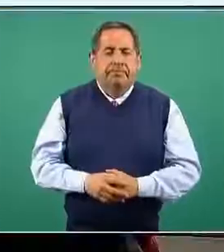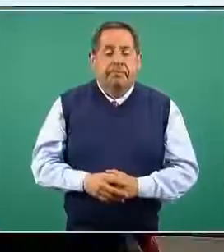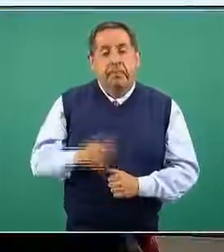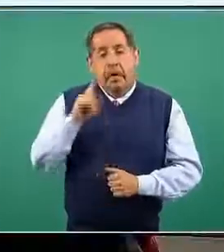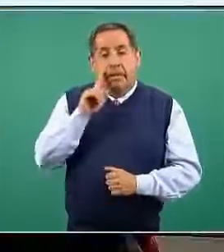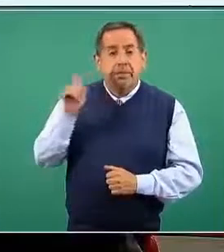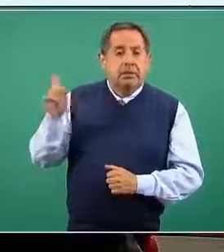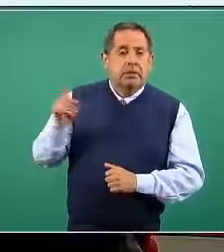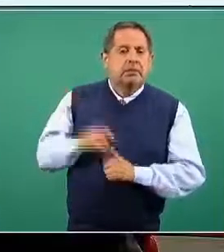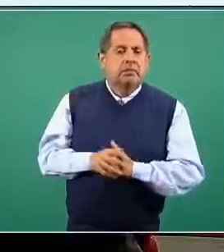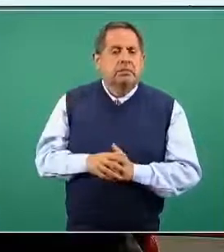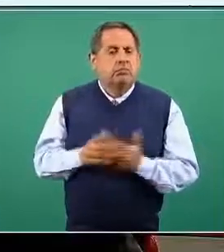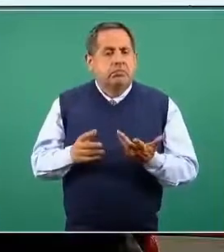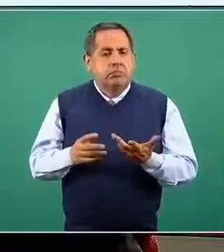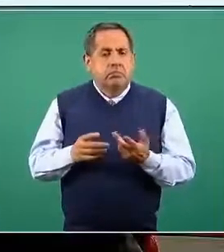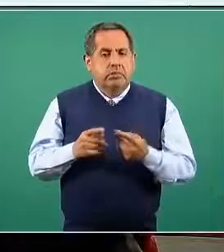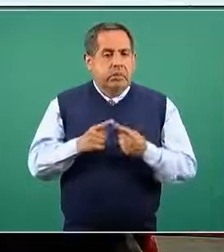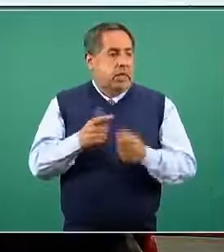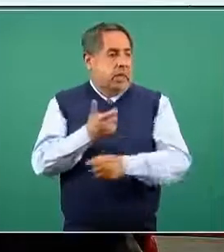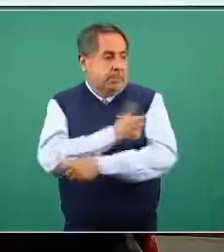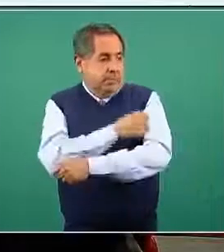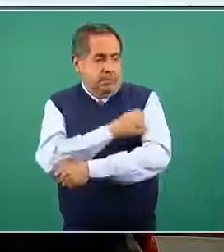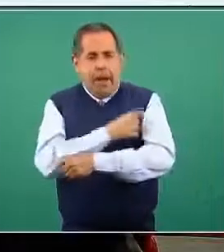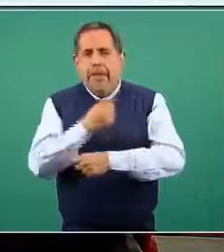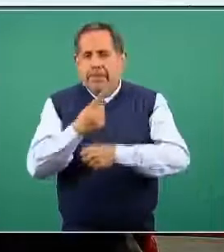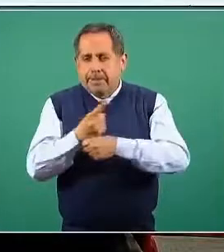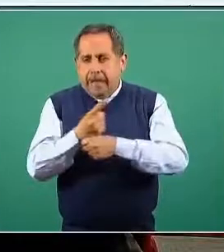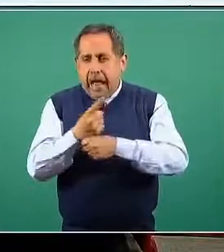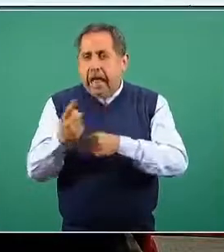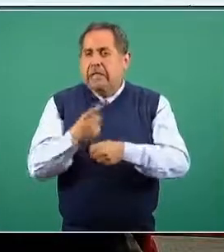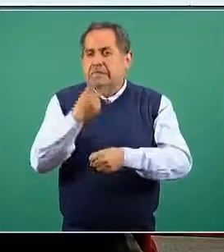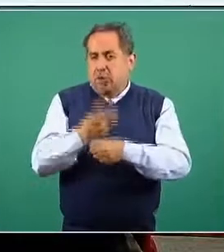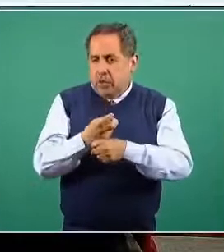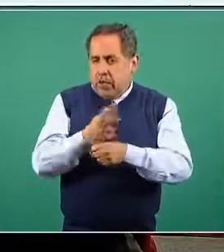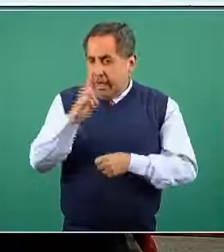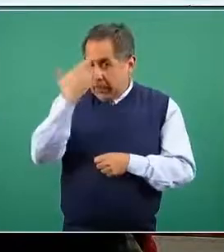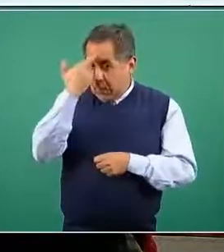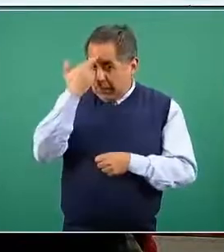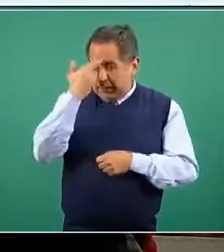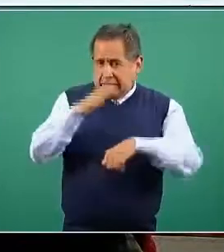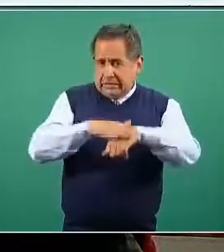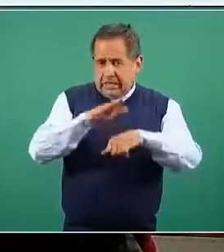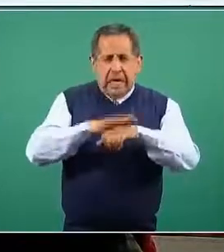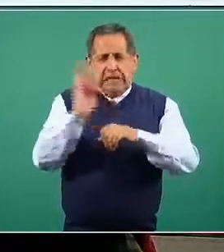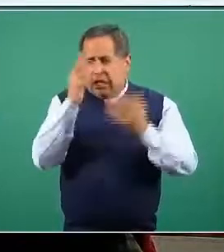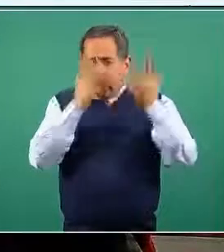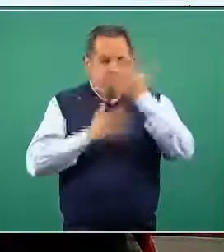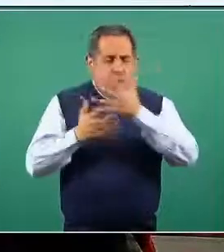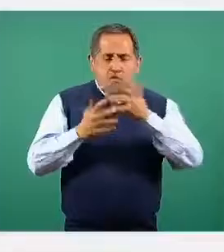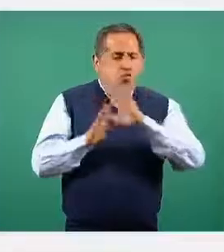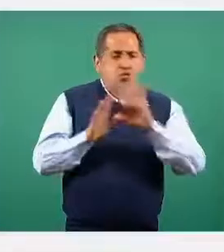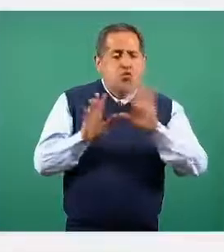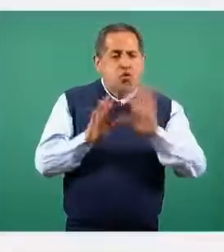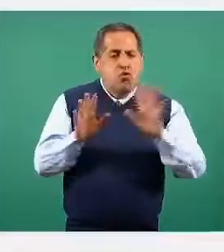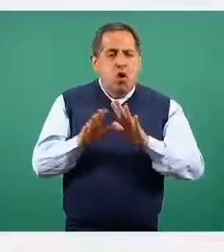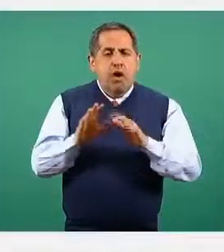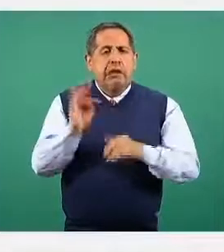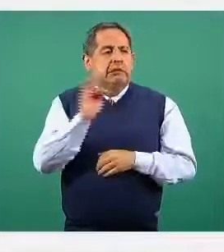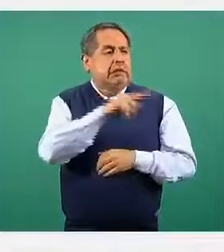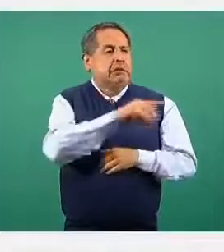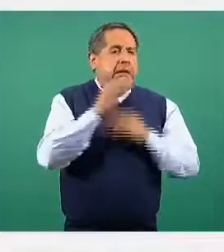vemos cómo vamos completando las segundas dosis. Recordamos, para cualquier persona que pudiera haberse confundido por algunas